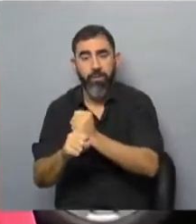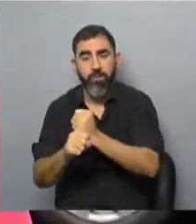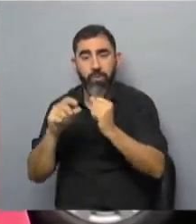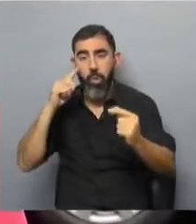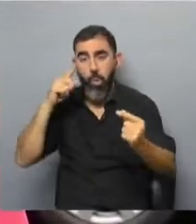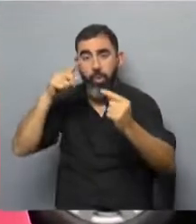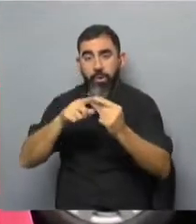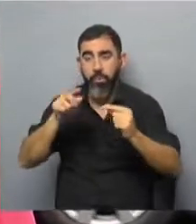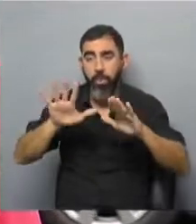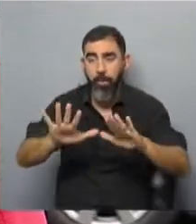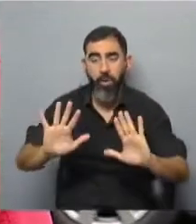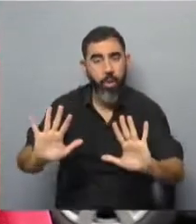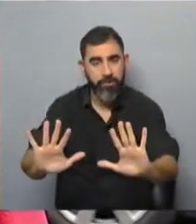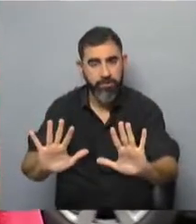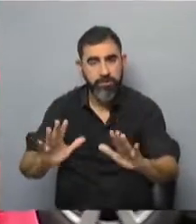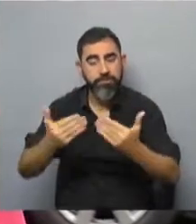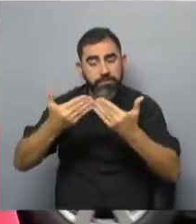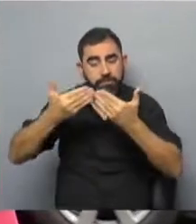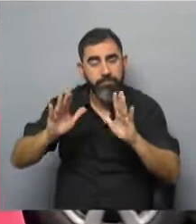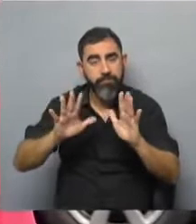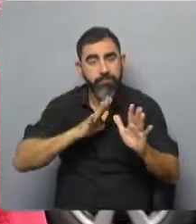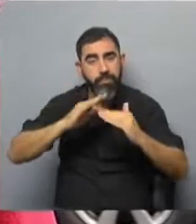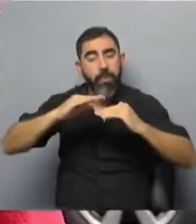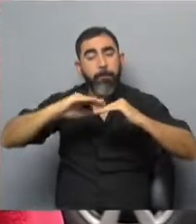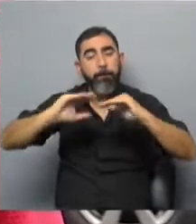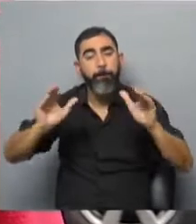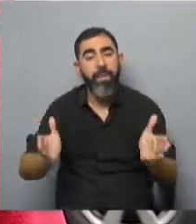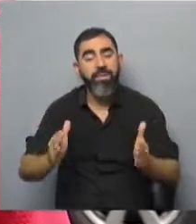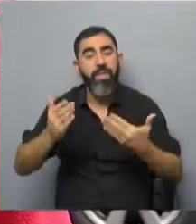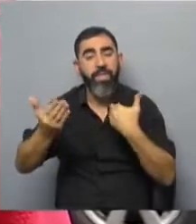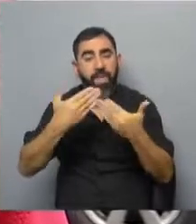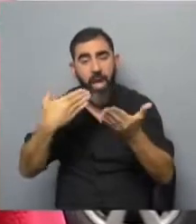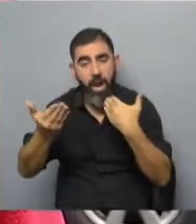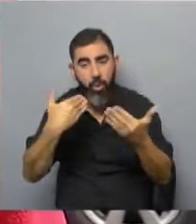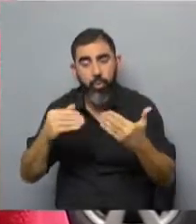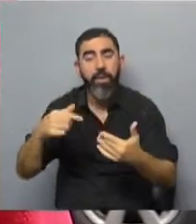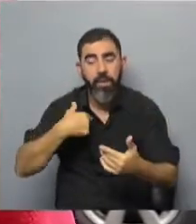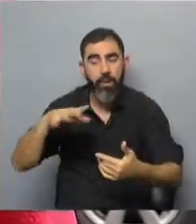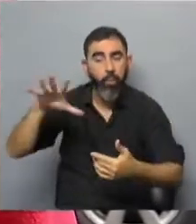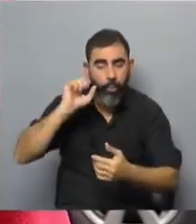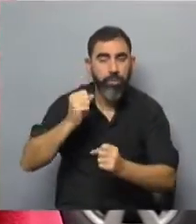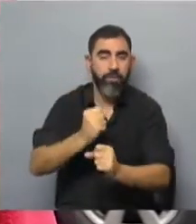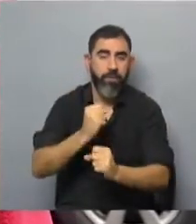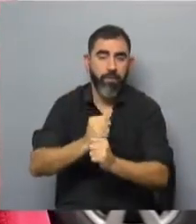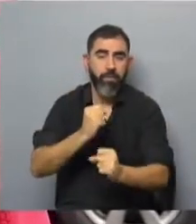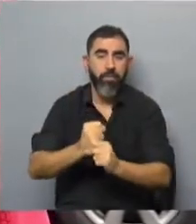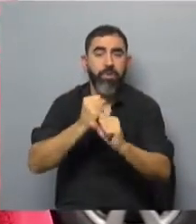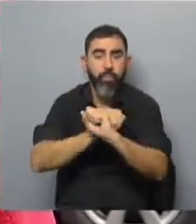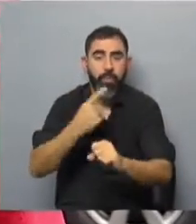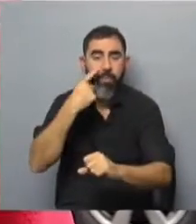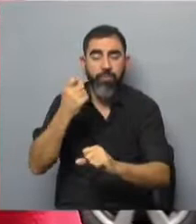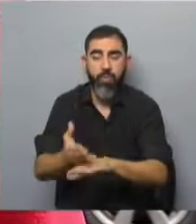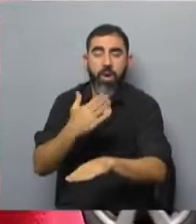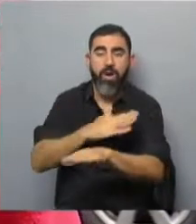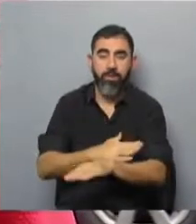con el paro es eso, empezar a establecer una mesa de diálogo en donde realmente se escuche a los trabajadores y se pueda tratar de prevenir